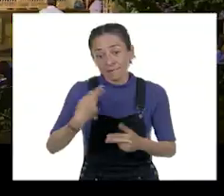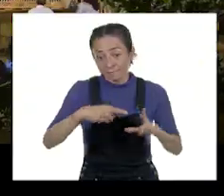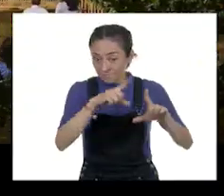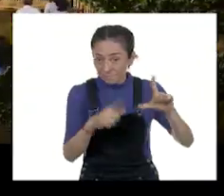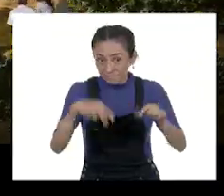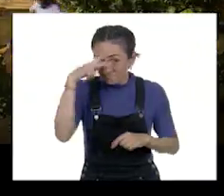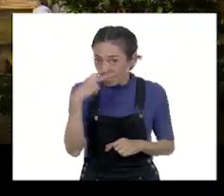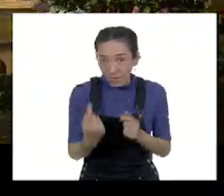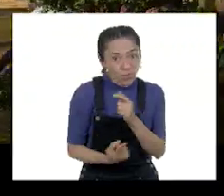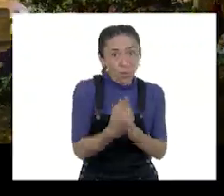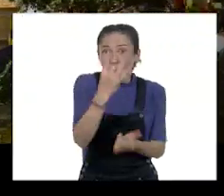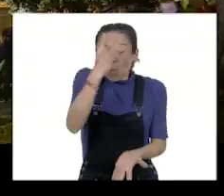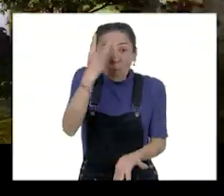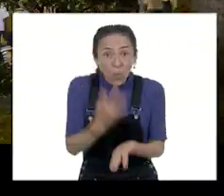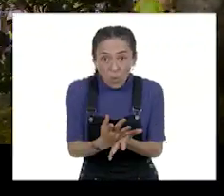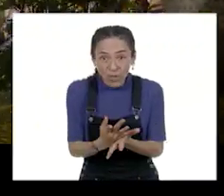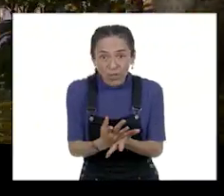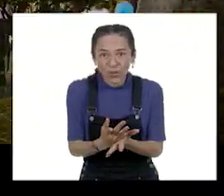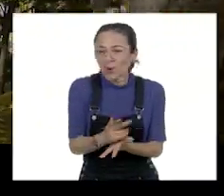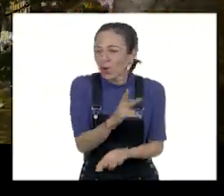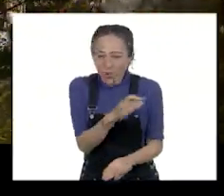México.